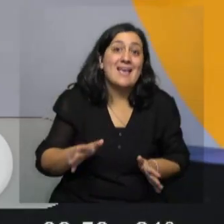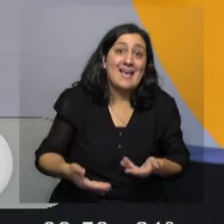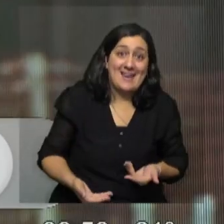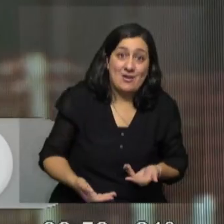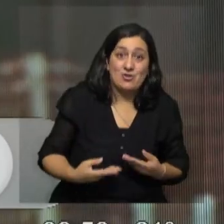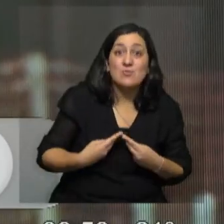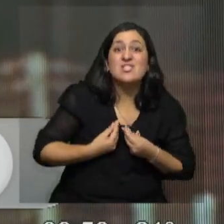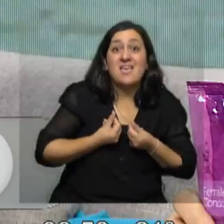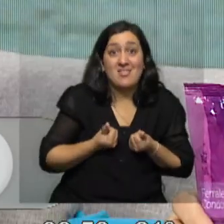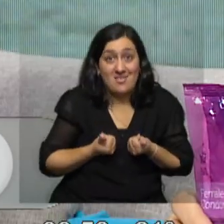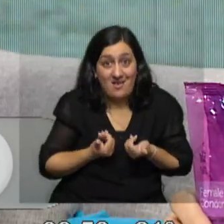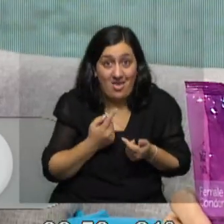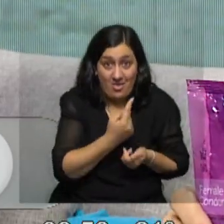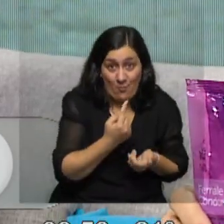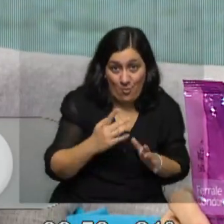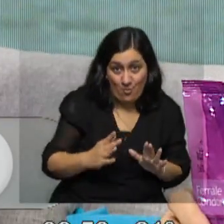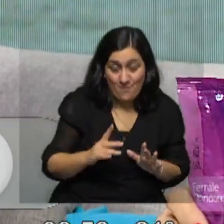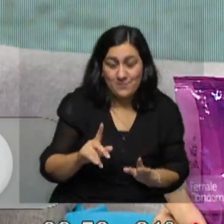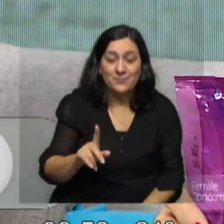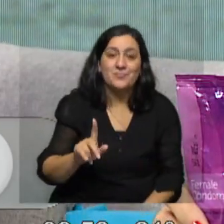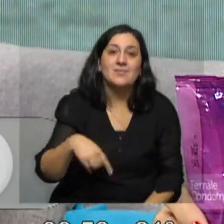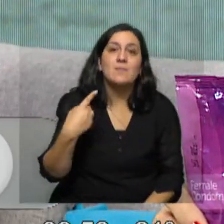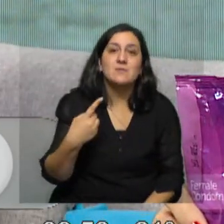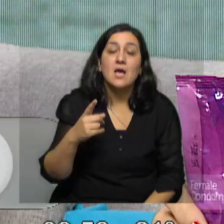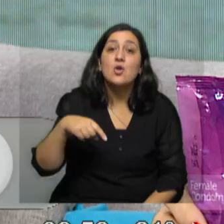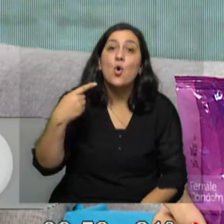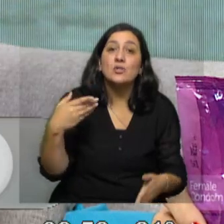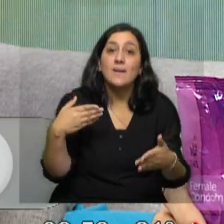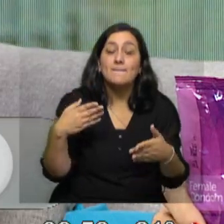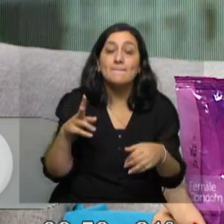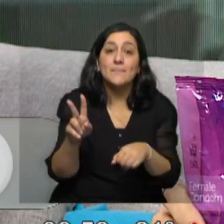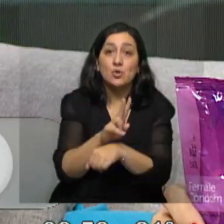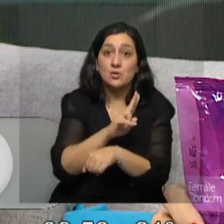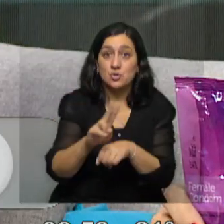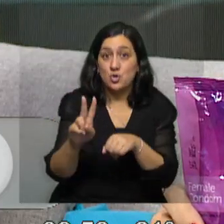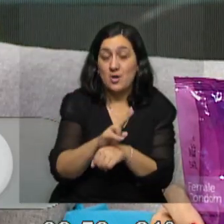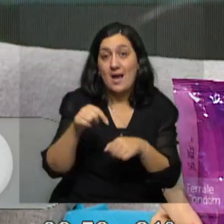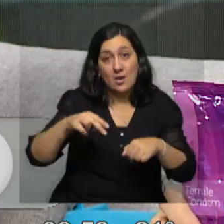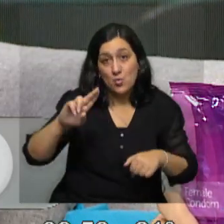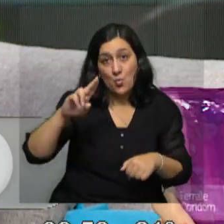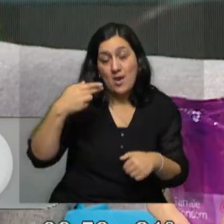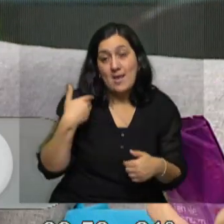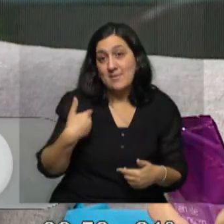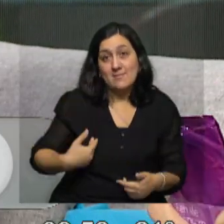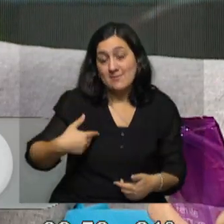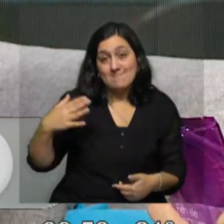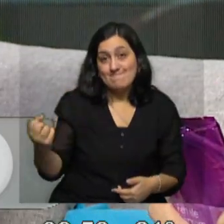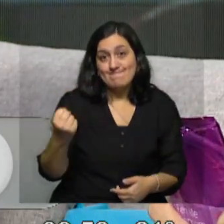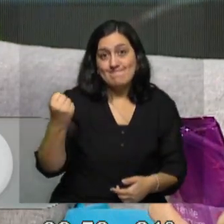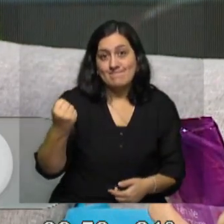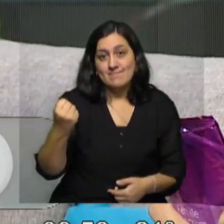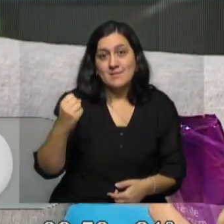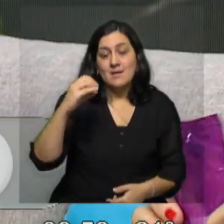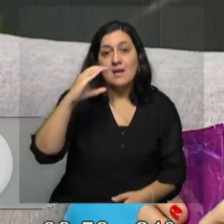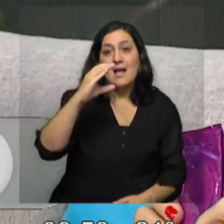Estamos perfectísimos. Después tenemos lo que vendría a ser otro método de barrera, que acá en Uruguay lamentablemente no se consigue, que son los campos